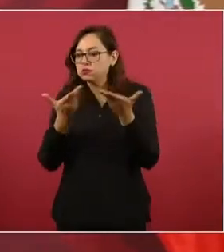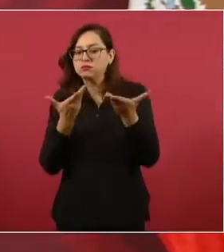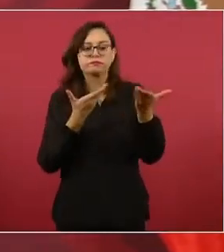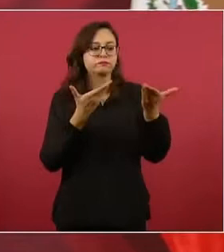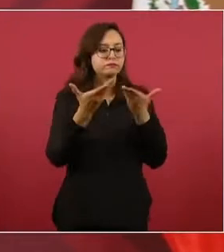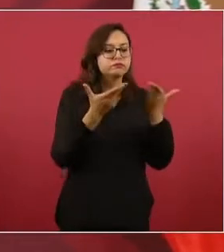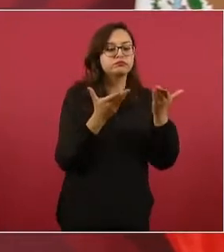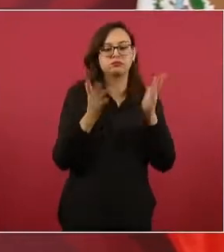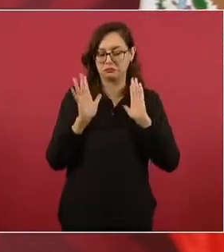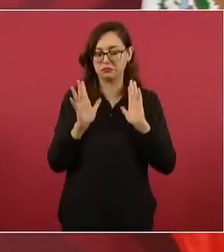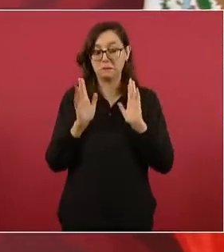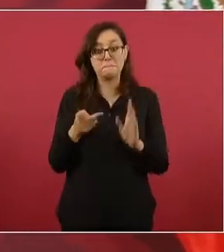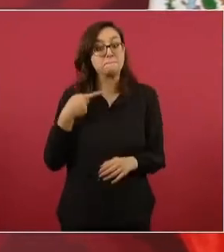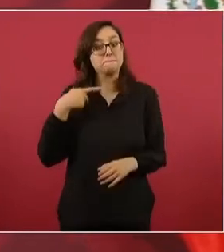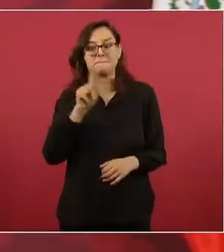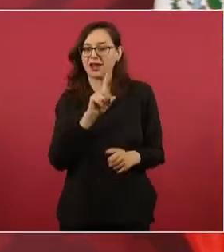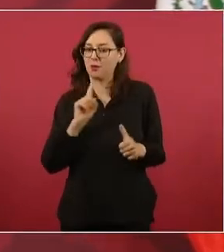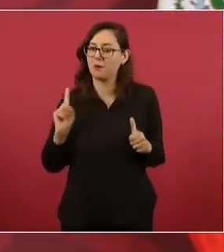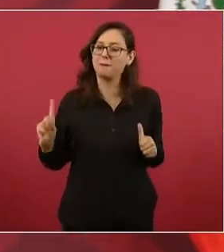en proteger